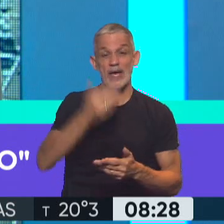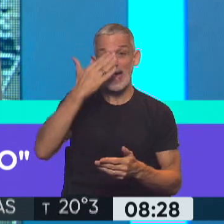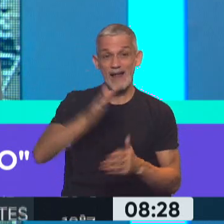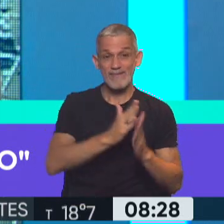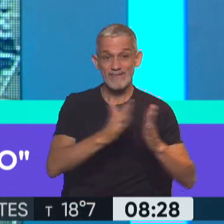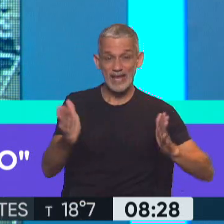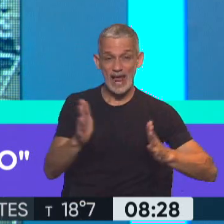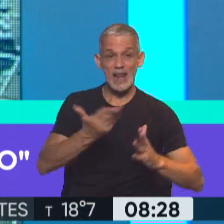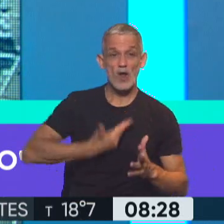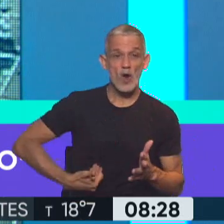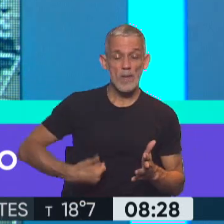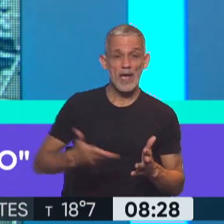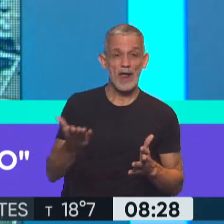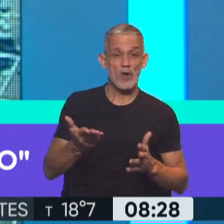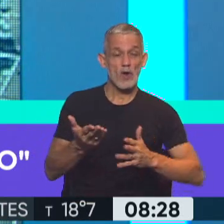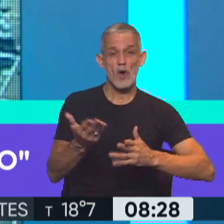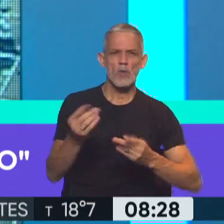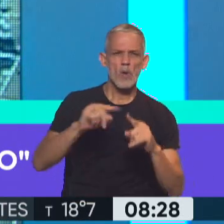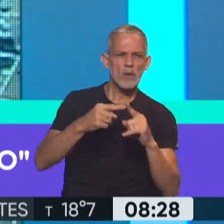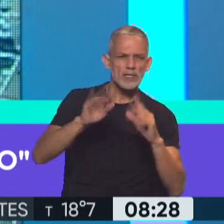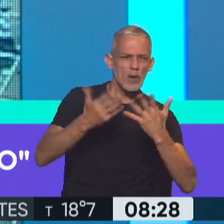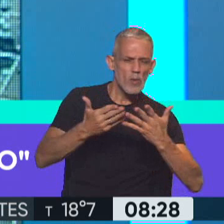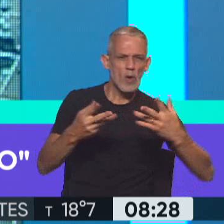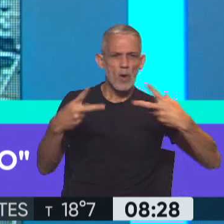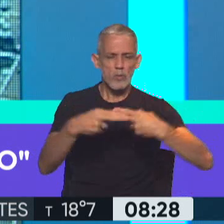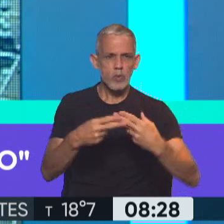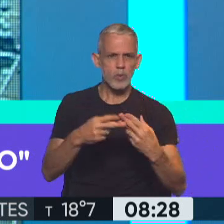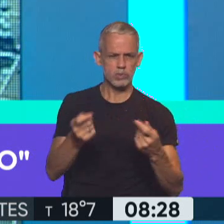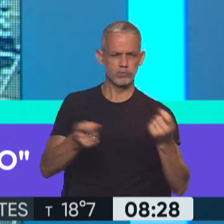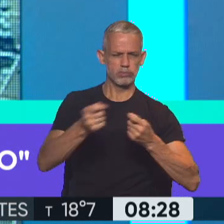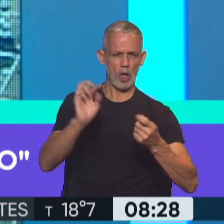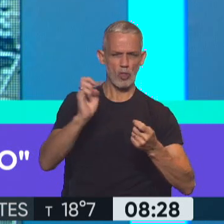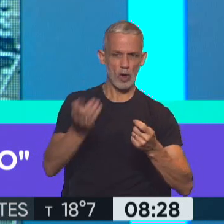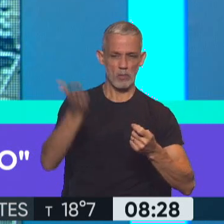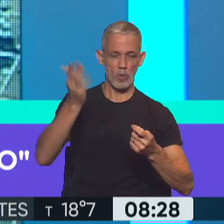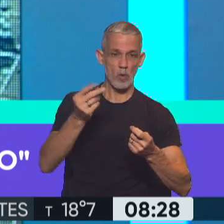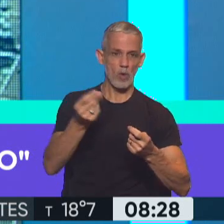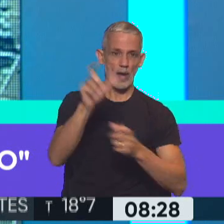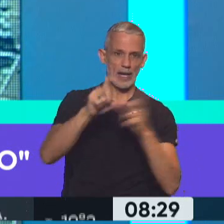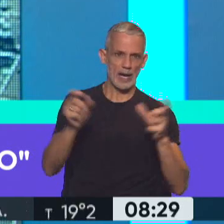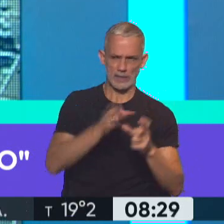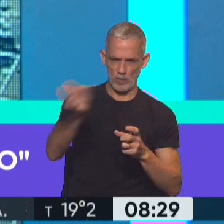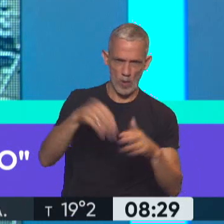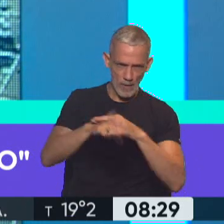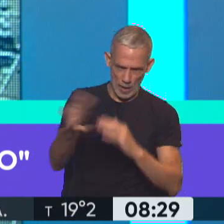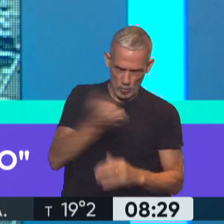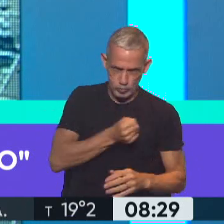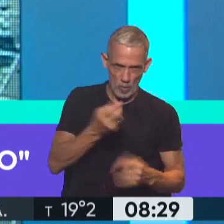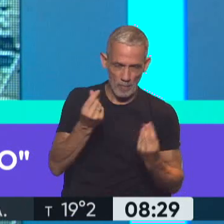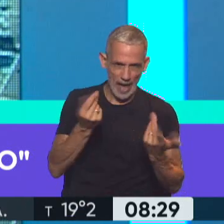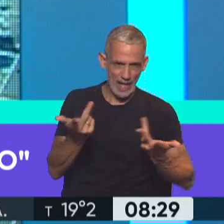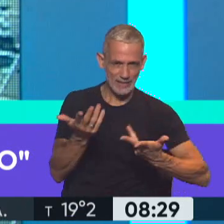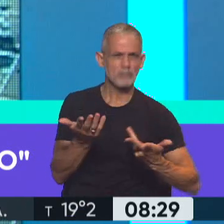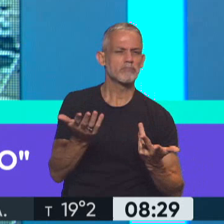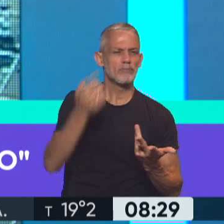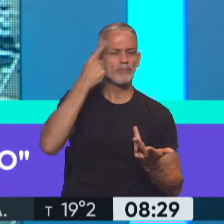Finalmente, el gobierno, frente a las políticas de ajuste, frente a los ataques especulativos, los retiros de la población, porque muchos analistas de mercado y grandes